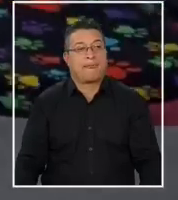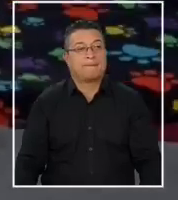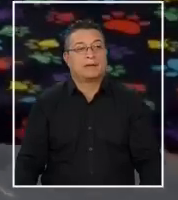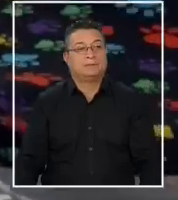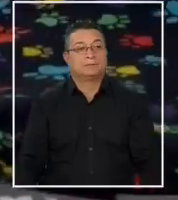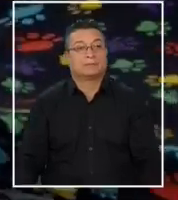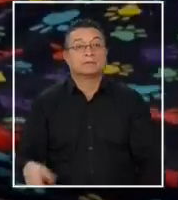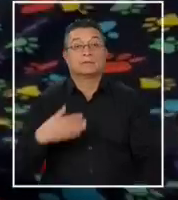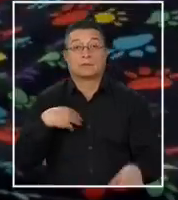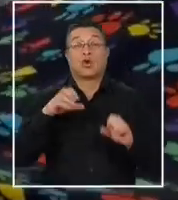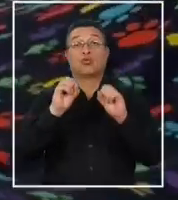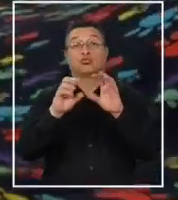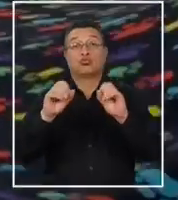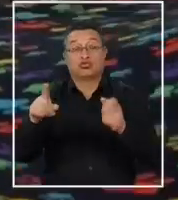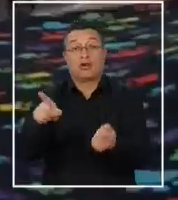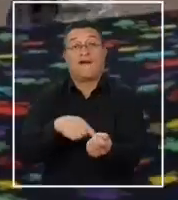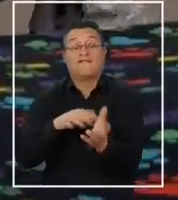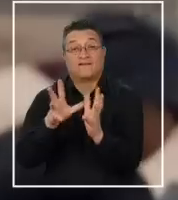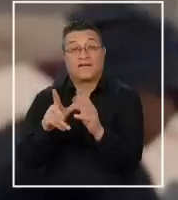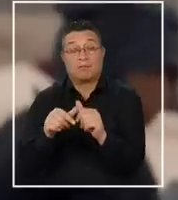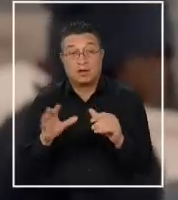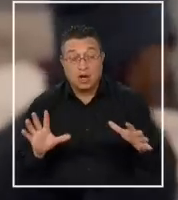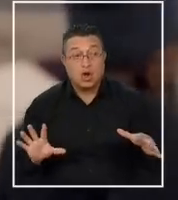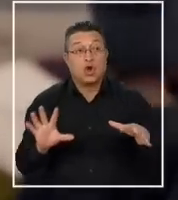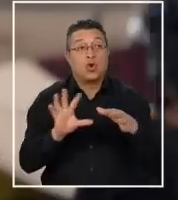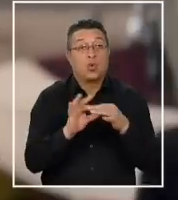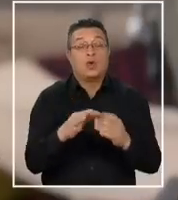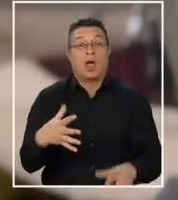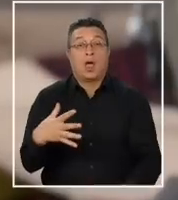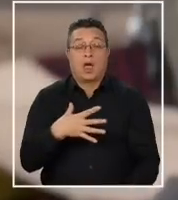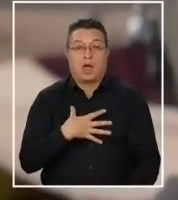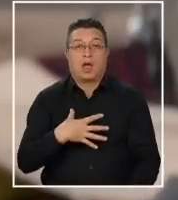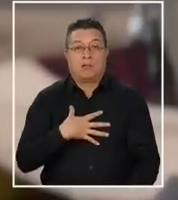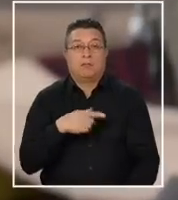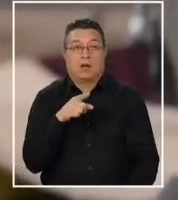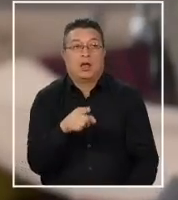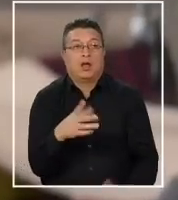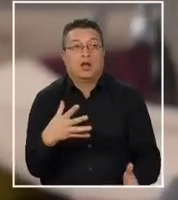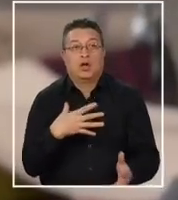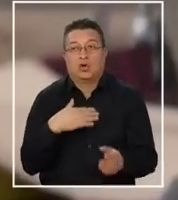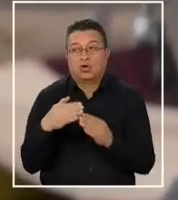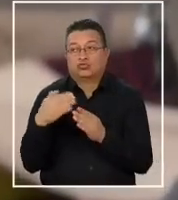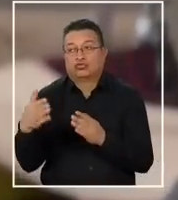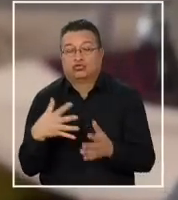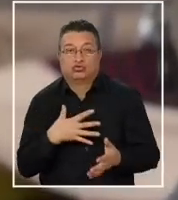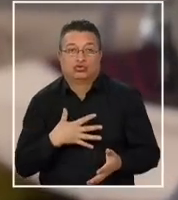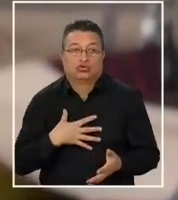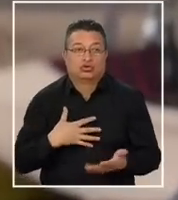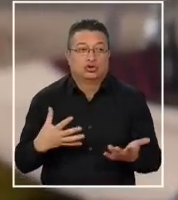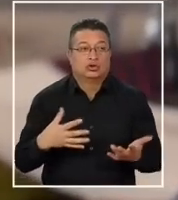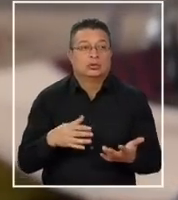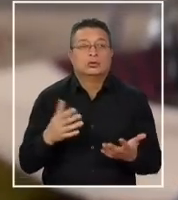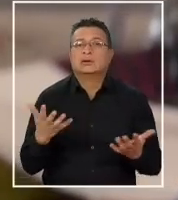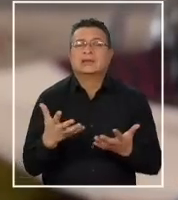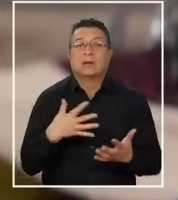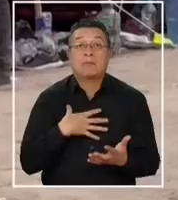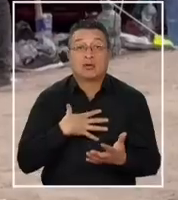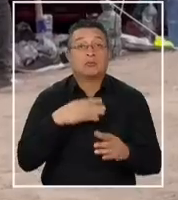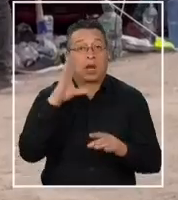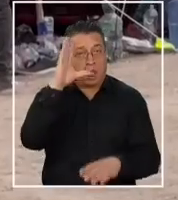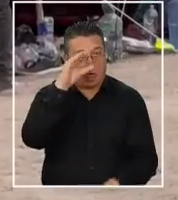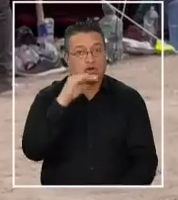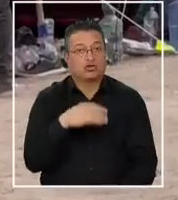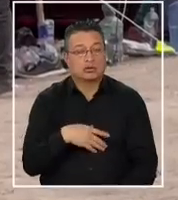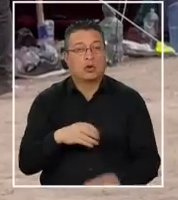Nos unimos varias familias porque nos daba miedo estar de aquel lado. ¿Qué da miedo? Queda miedo la noche.